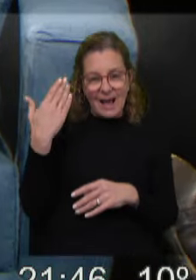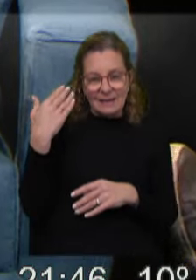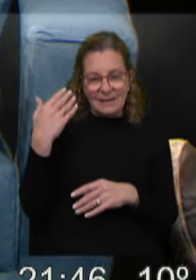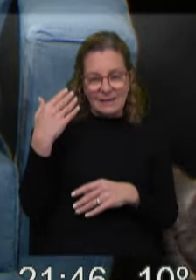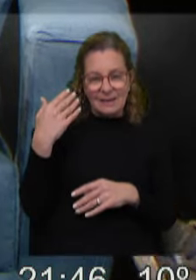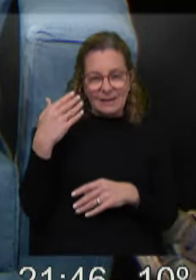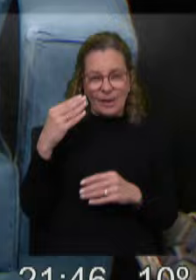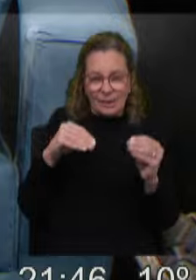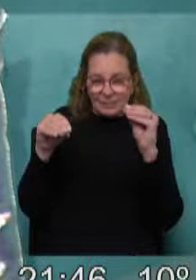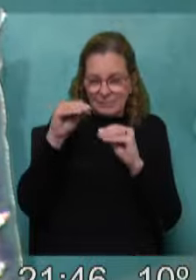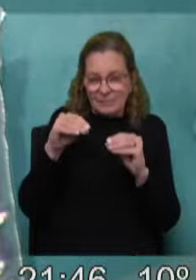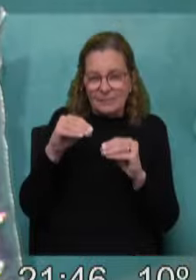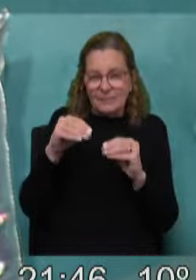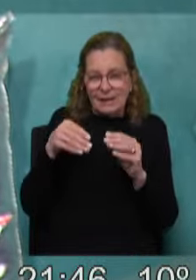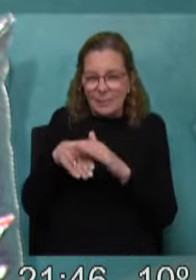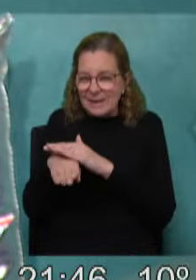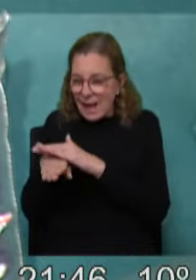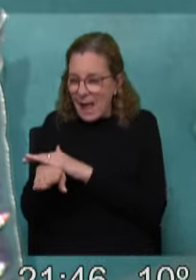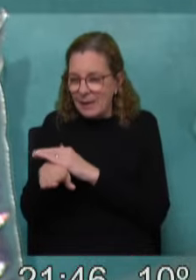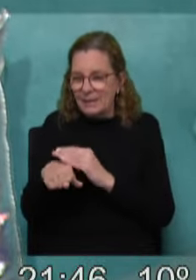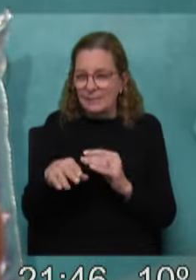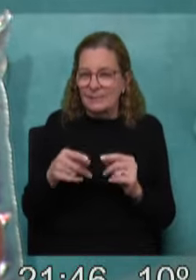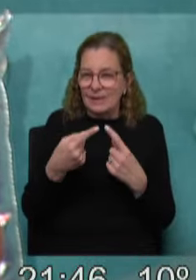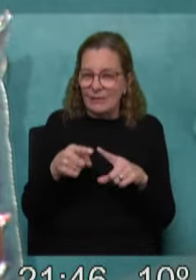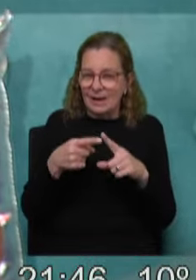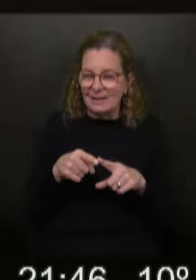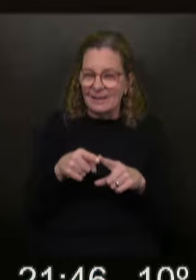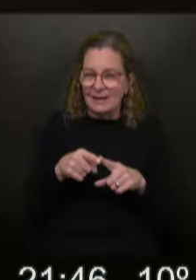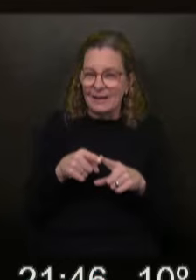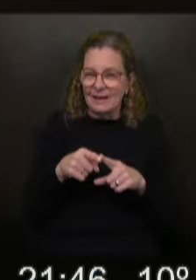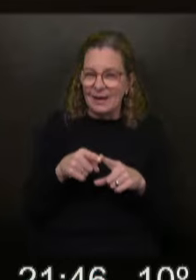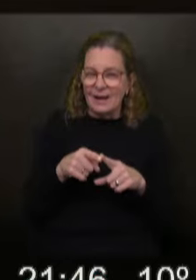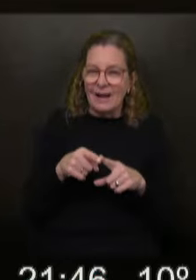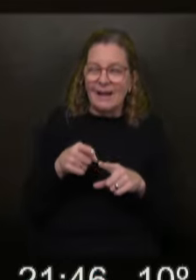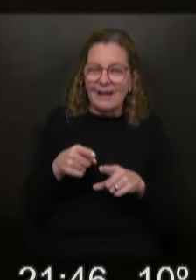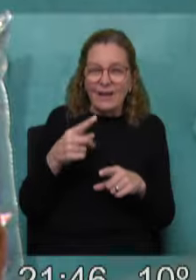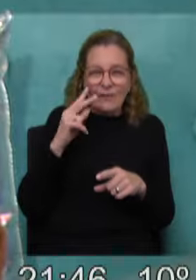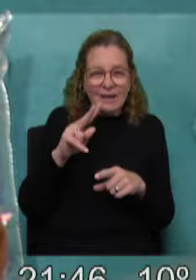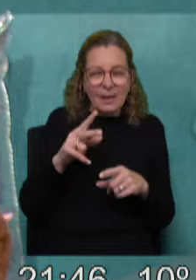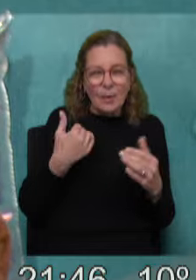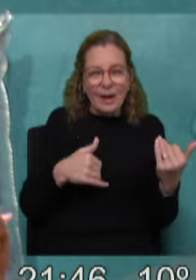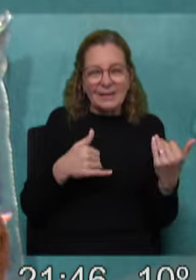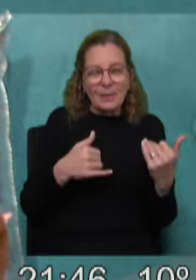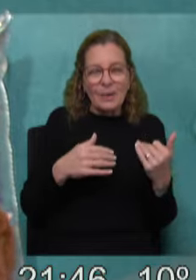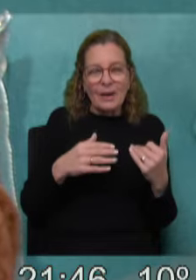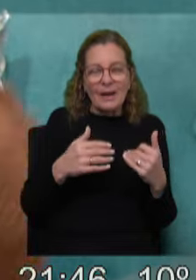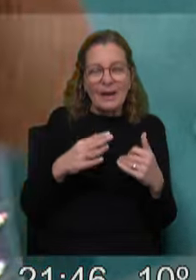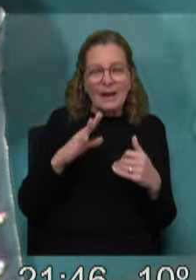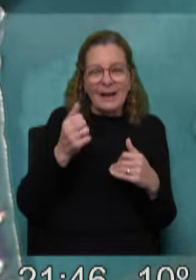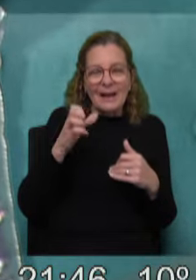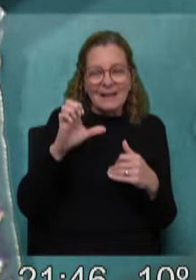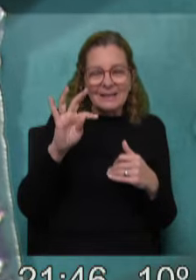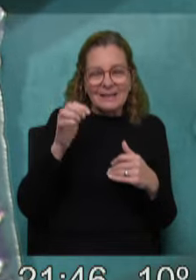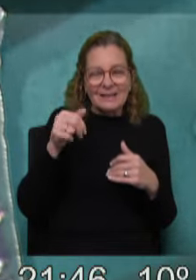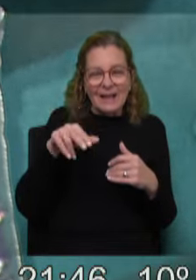ya está más tuneado, por ahí hasta te podías colar, podías coimear a los porteros. Y esa vez que tocamos con Caetano, en el camarín había